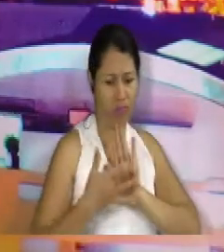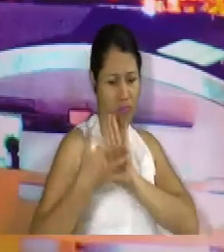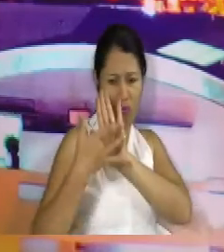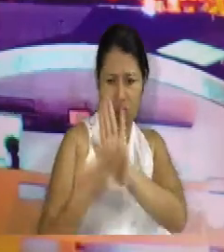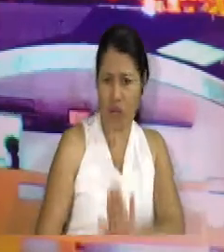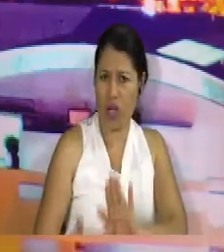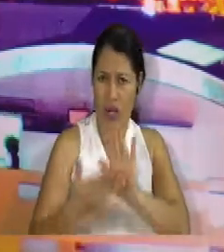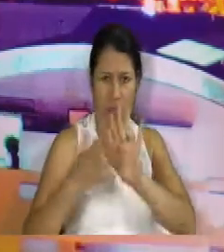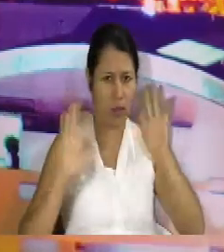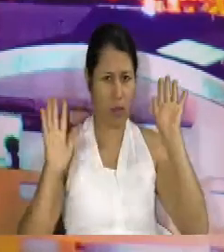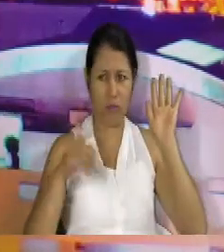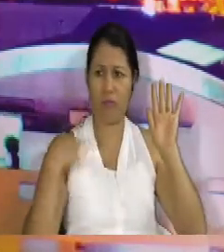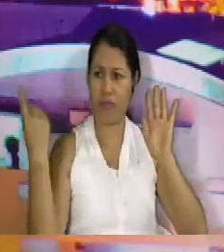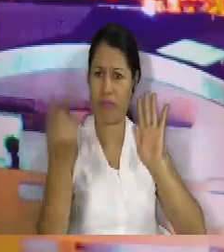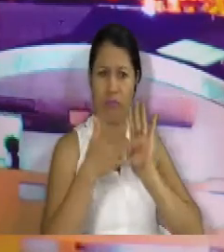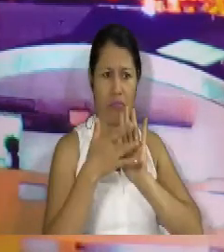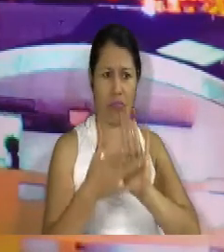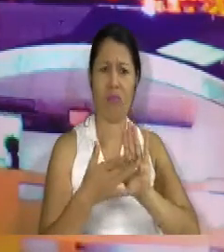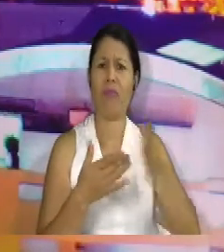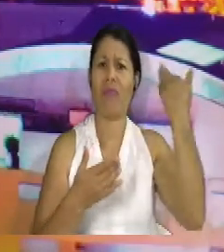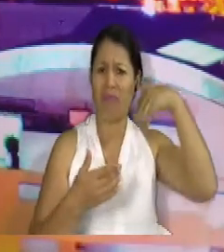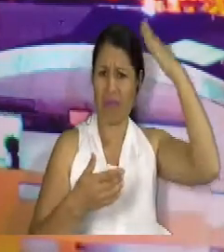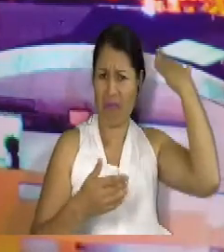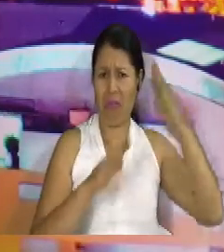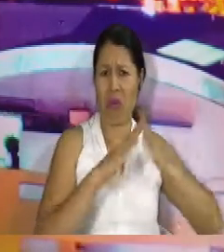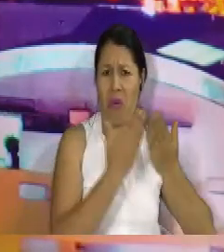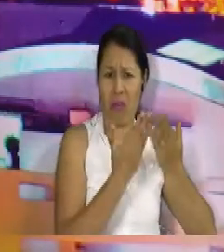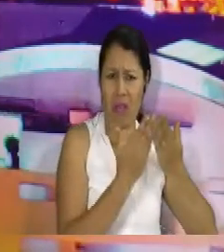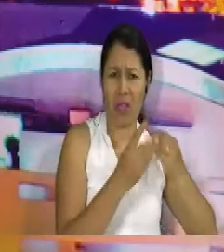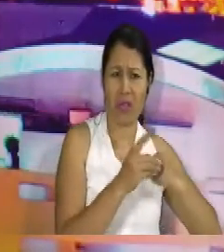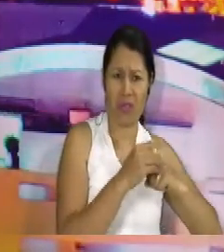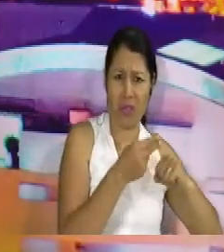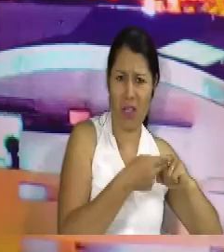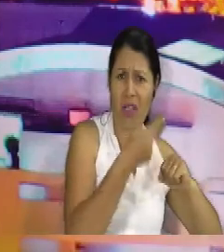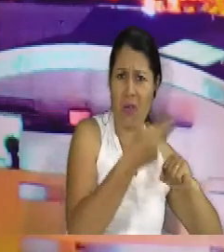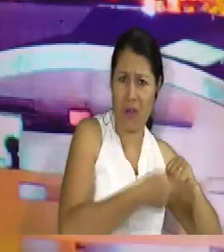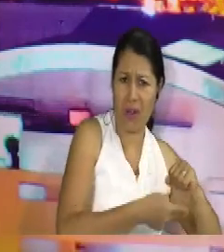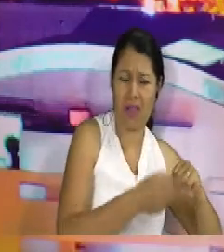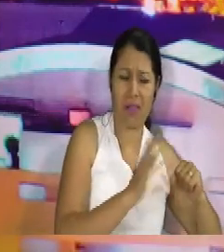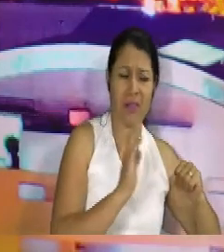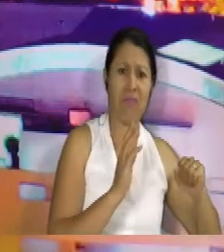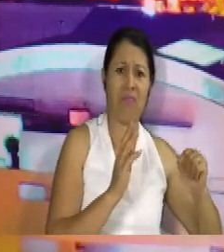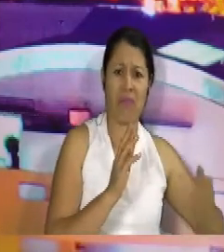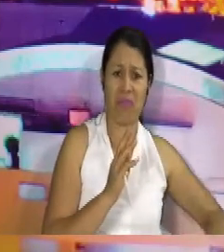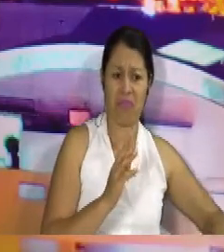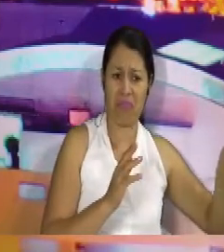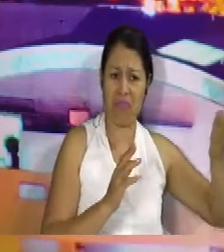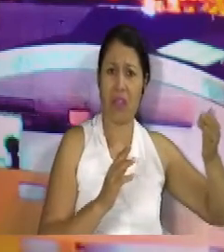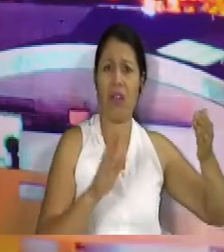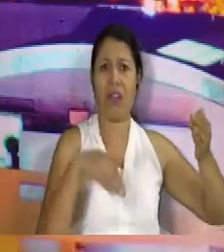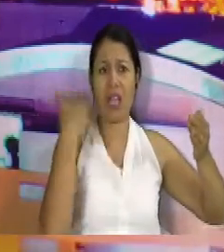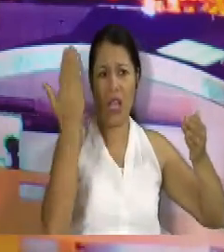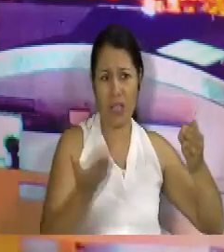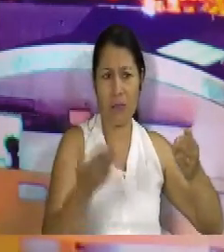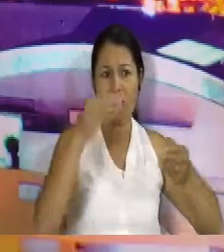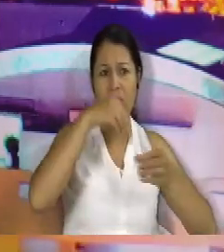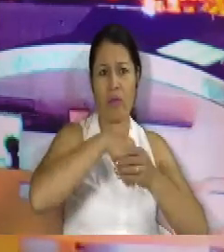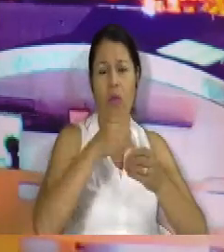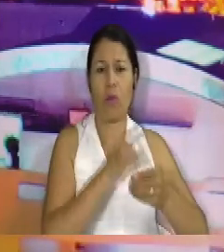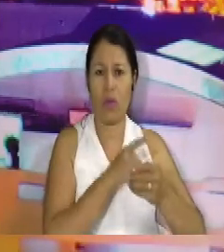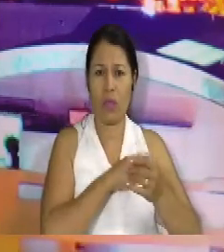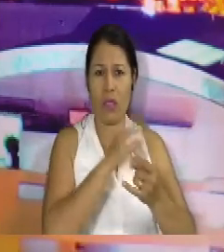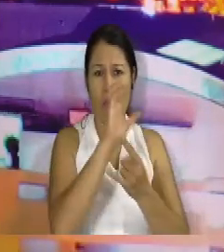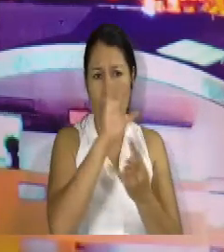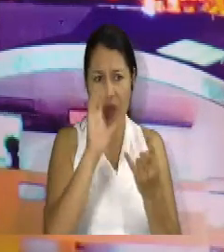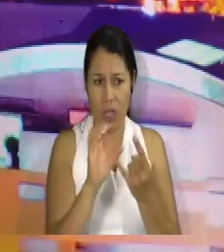público en Barranca, desde el Colegio de Guardantes de Gallegos, desde la Universidad Cooperativa de Colombia como empleado, luego como profesor, como estudiante, que fui también